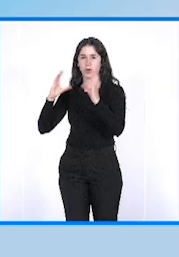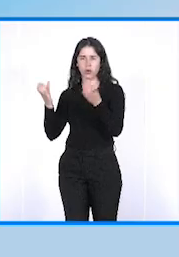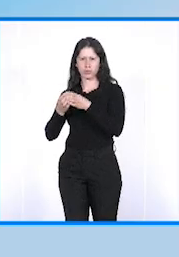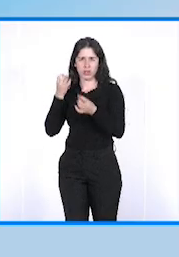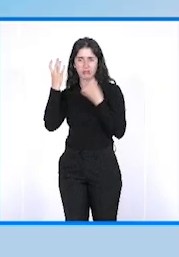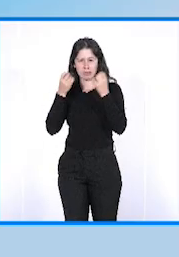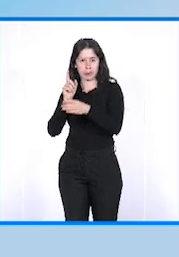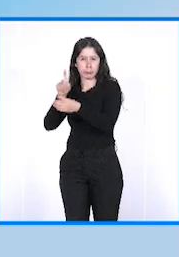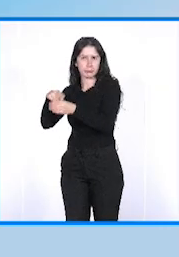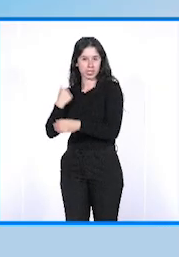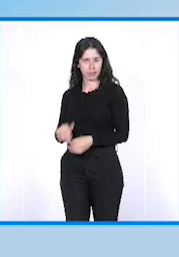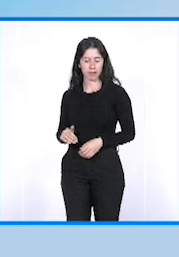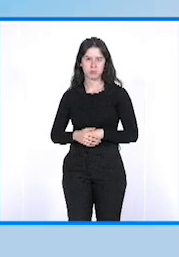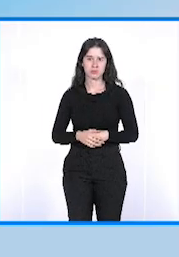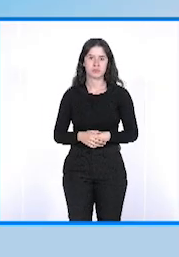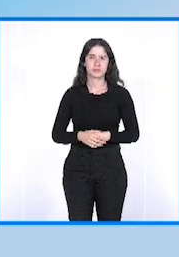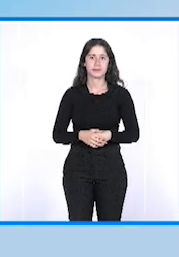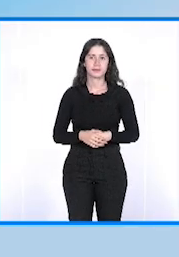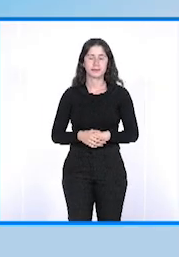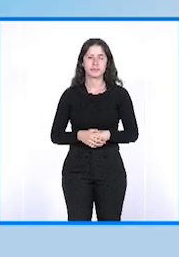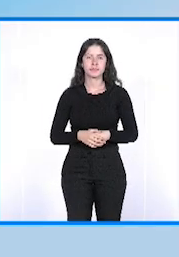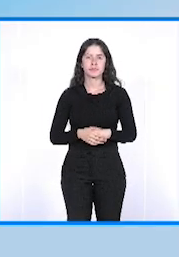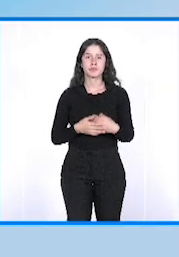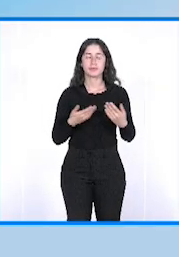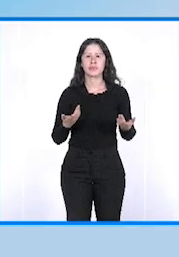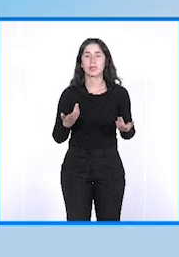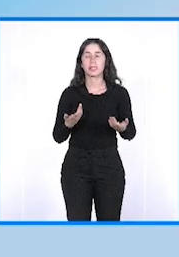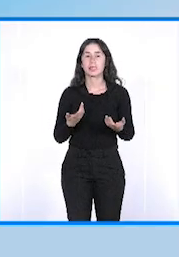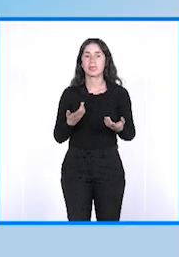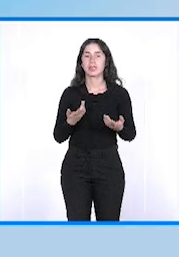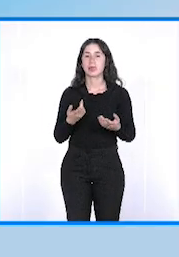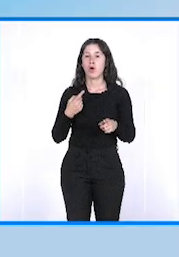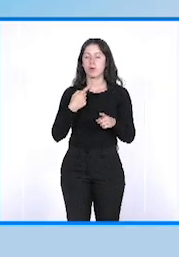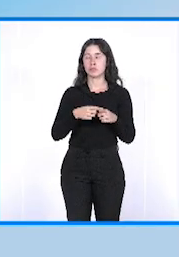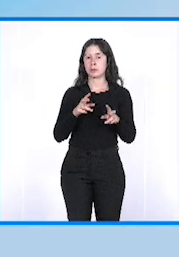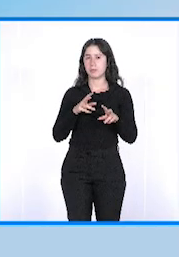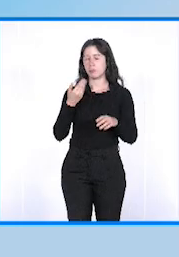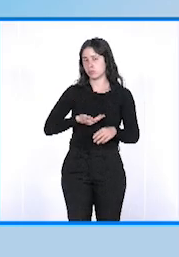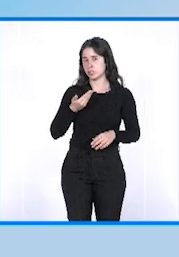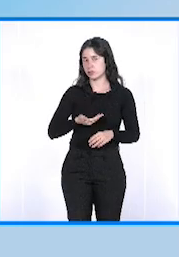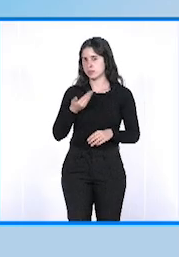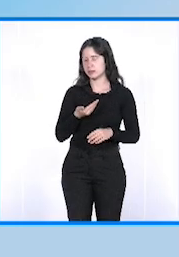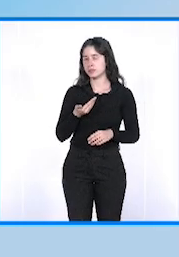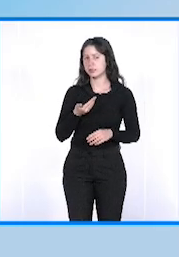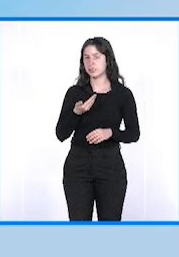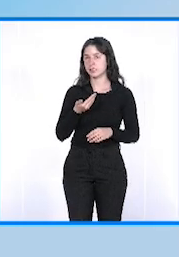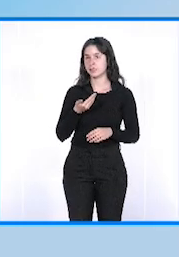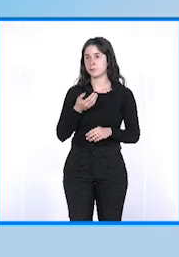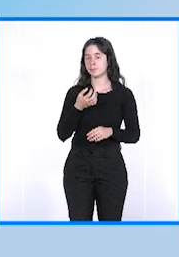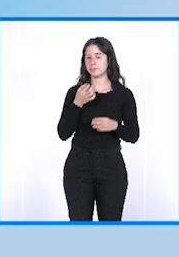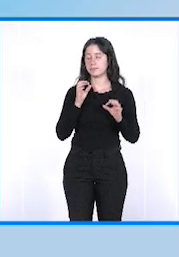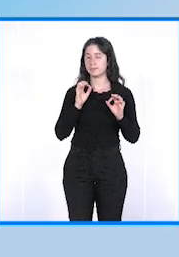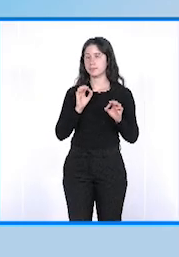comunidad el hay una cuestión importante que la composición de